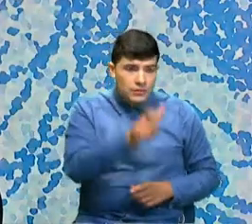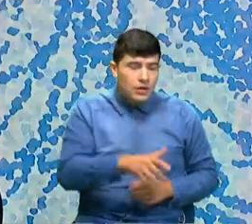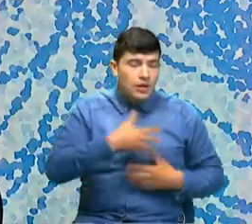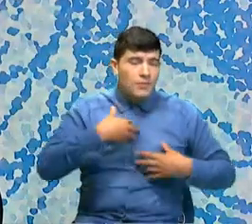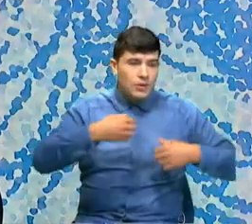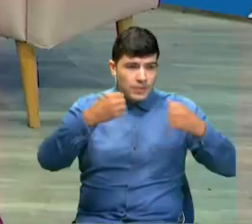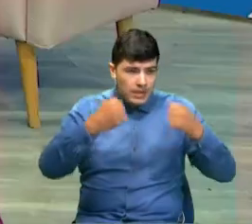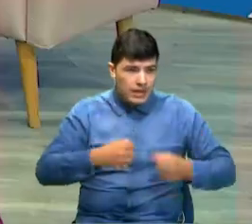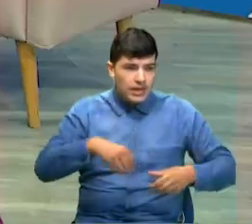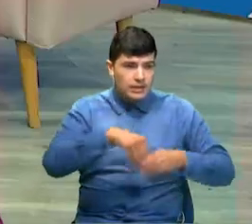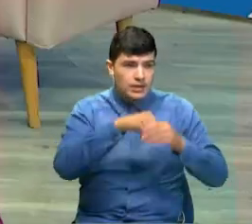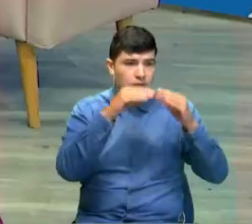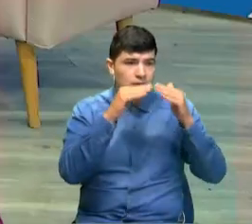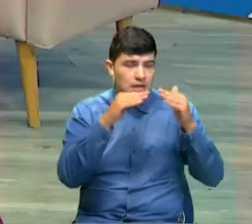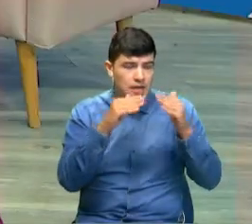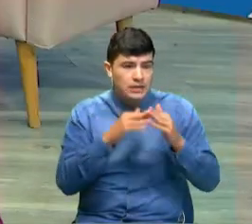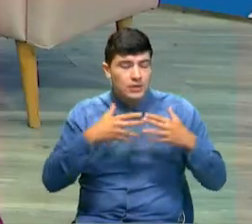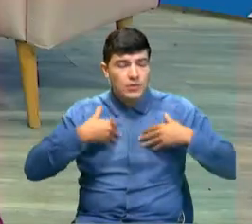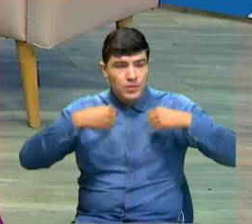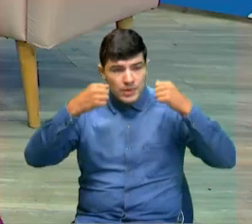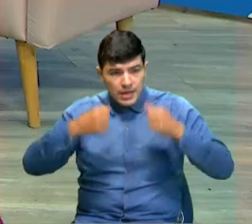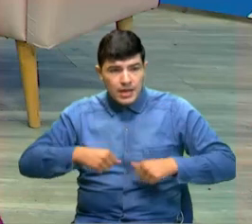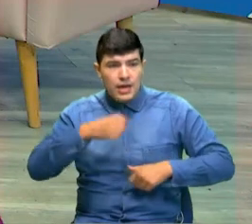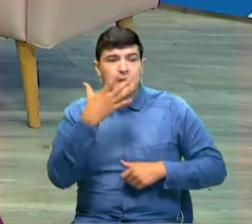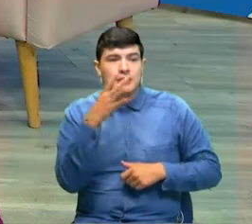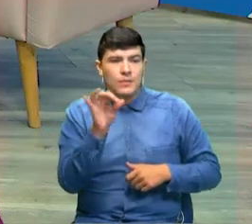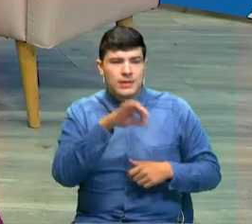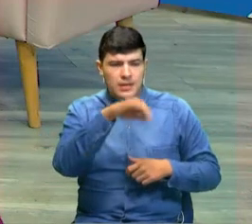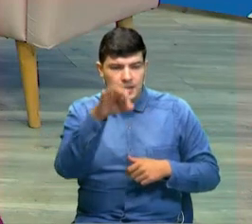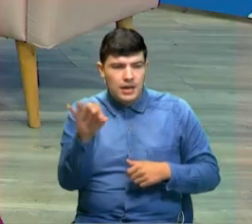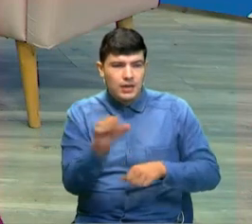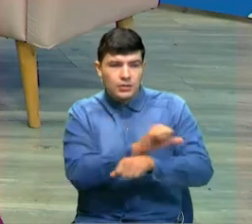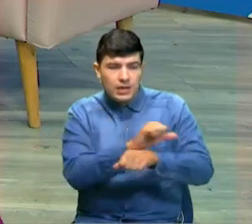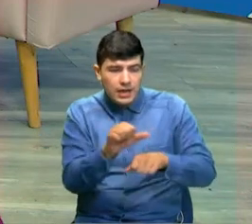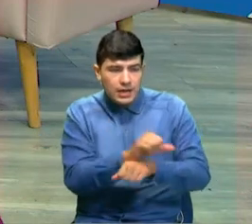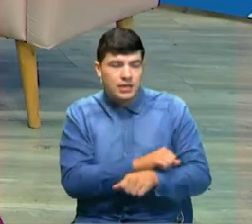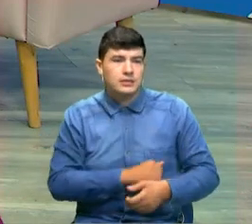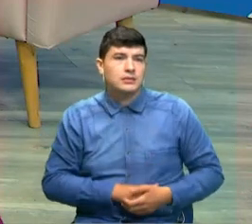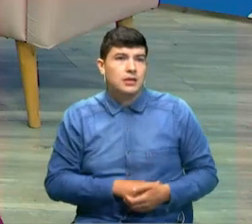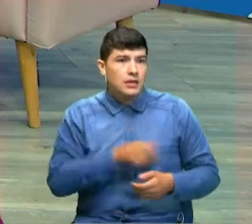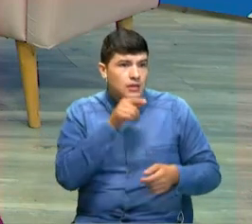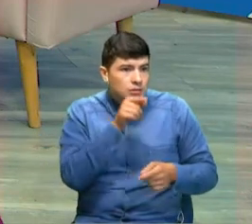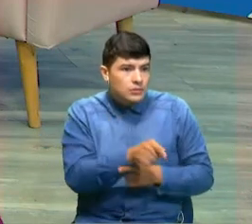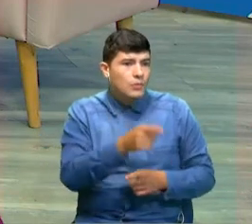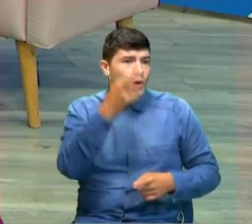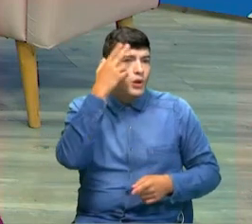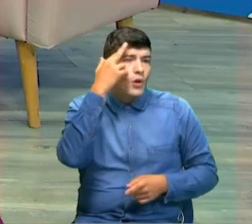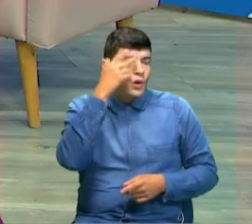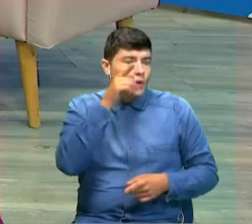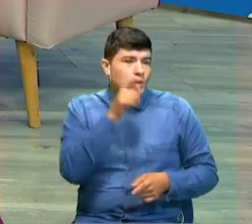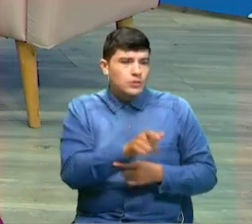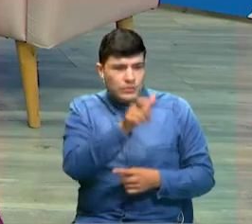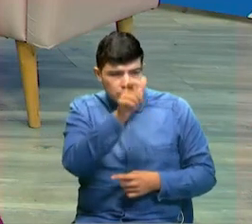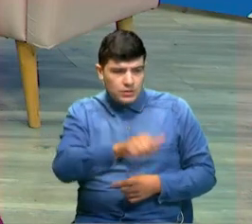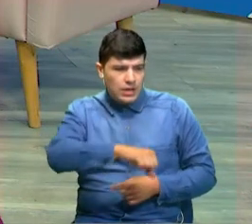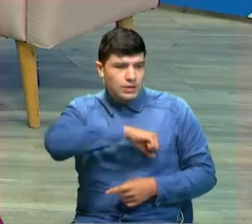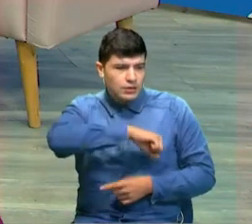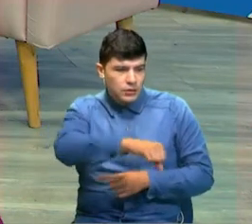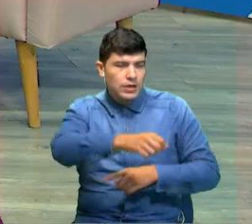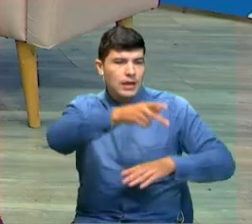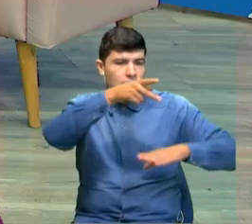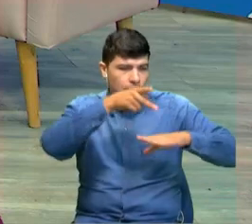de un inmueble, es dueño del 50% de un vehículo, sí. pues es lógico que él tenga derecho a